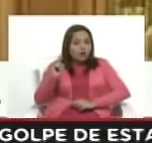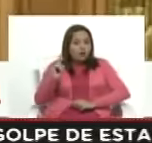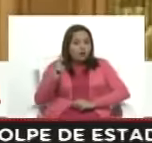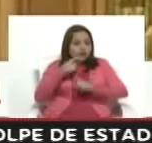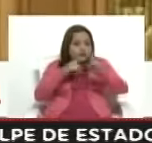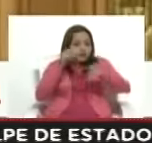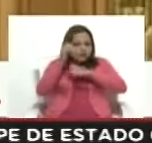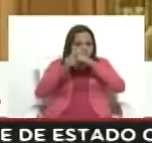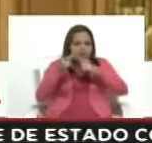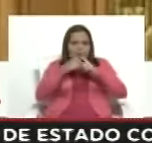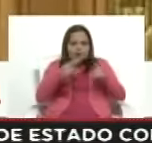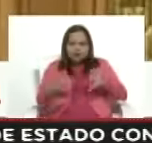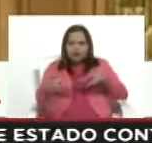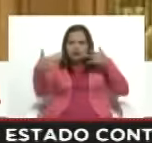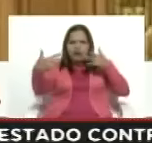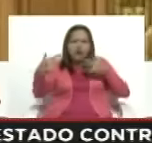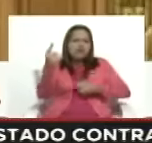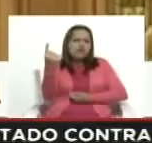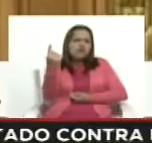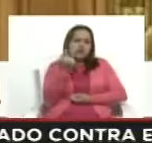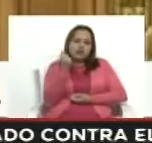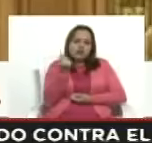cosa, pero la que estaba transmitiendo era una sola.